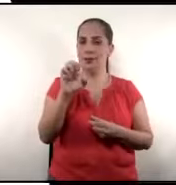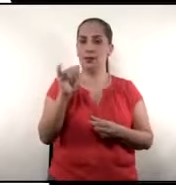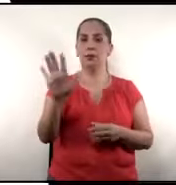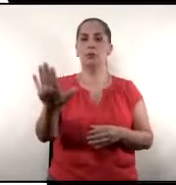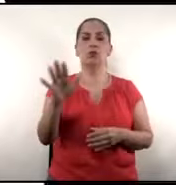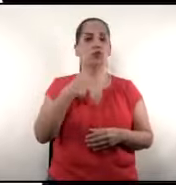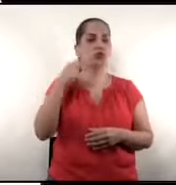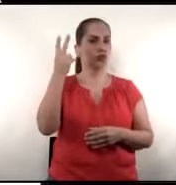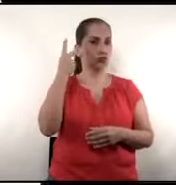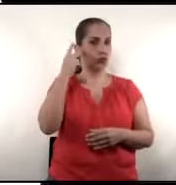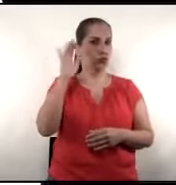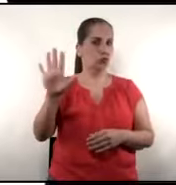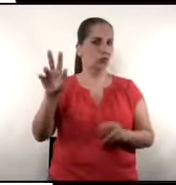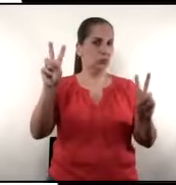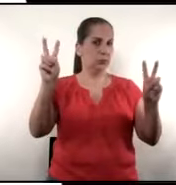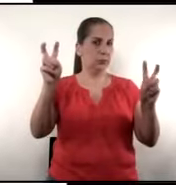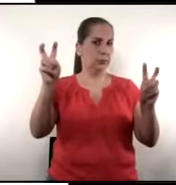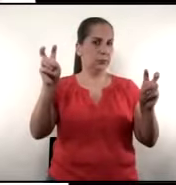política